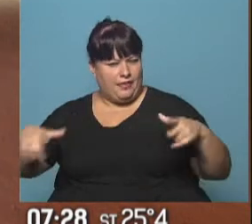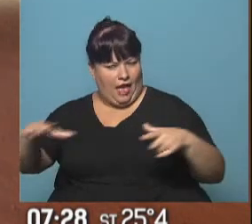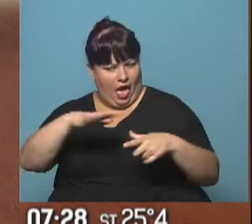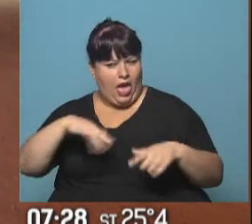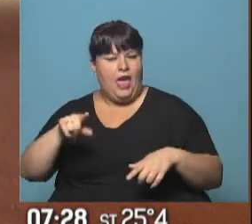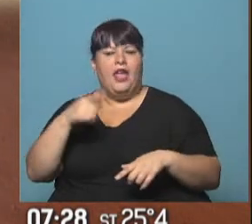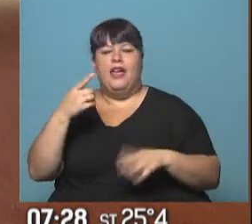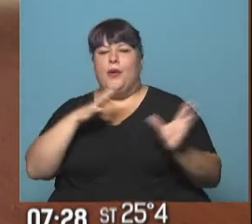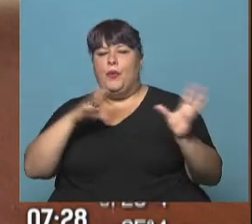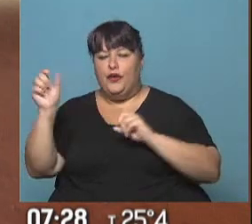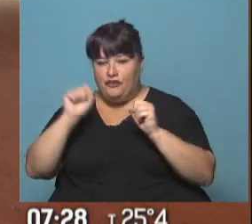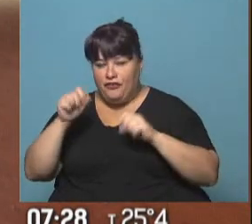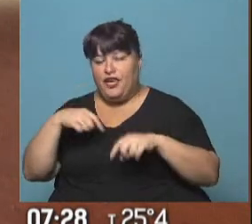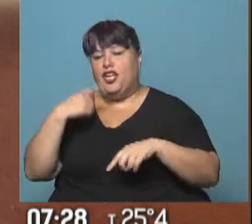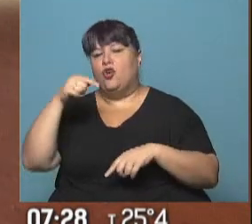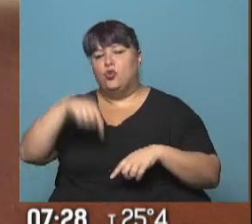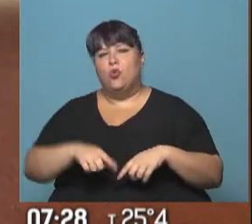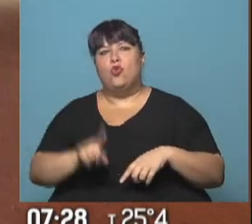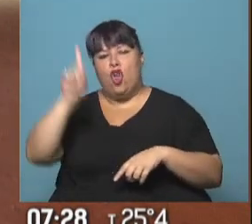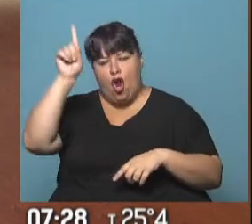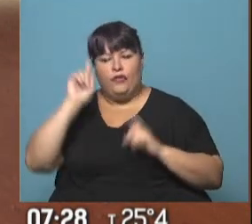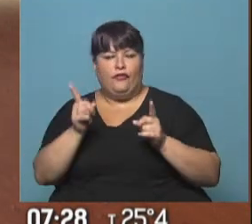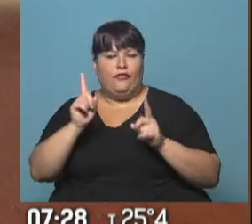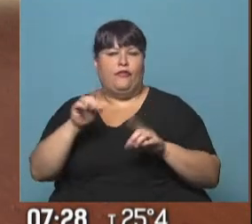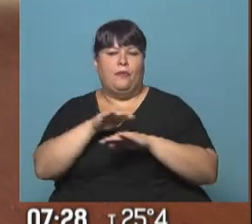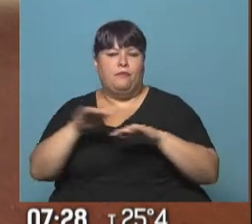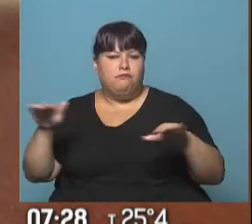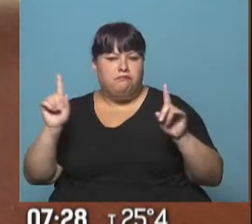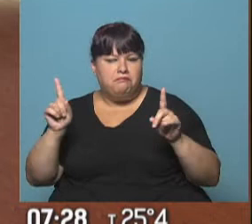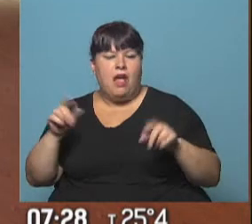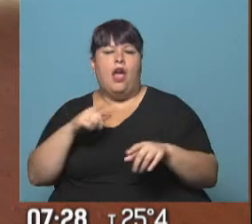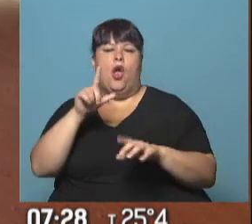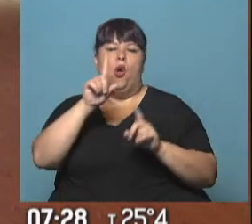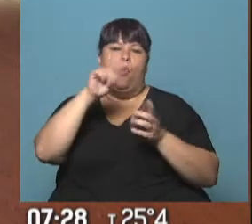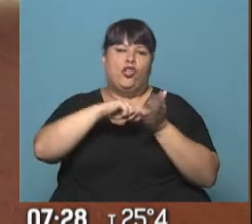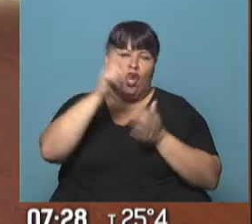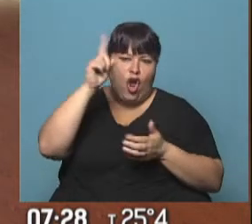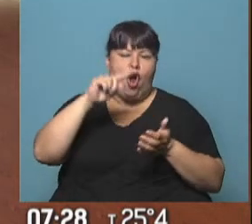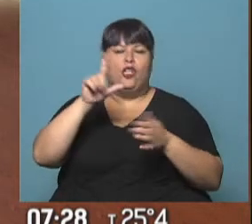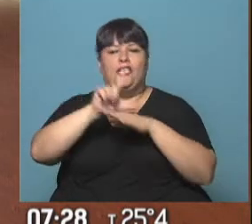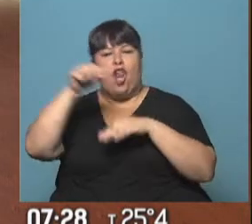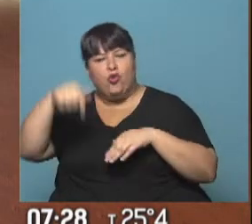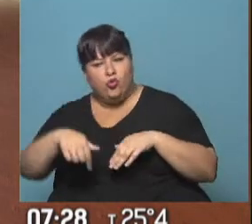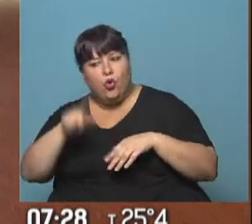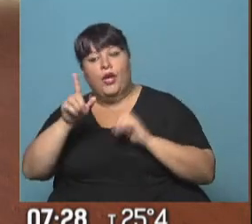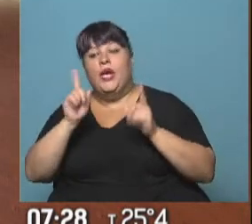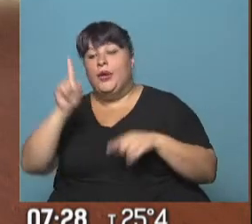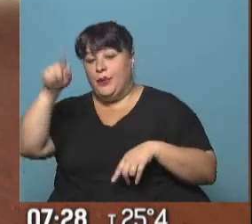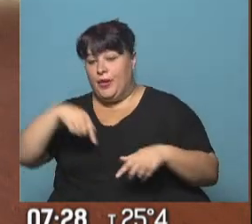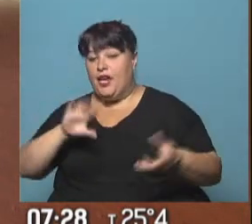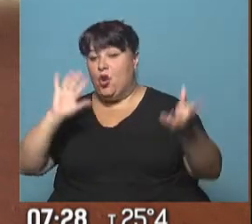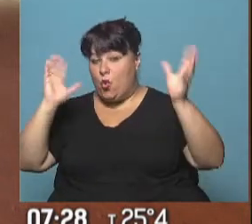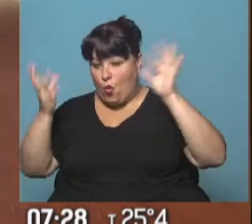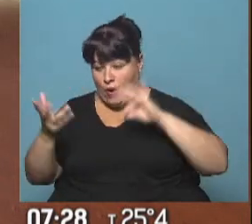Aires. Este frente frío que avanza de sur a norte quedará luego en forma estacionaria entre el norte de Buenos Aires y sur del litoral y esto va a dejar mucha